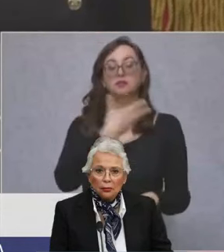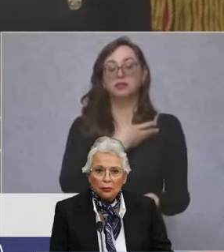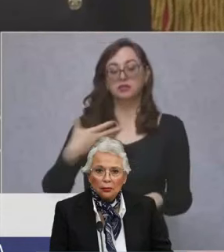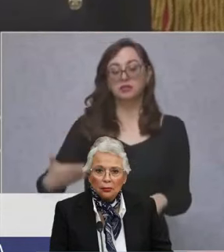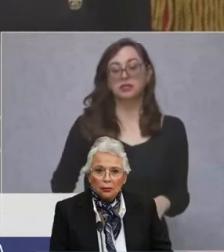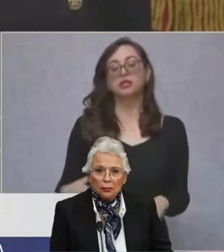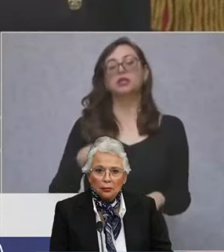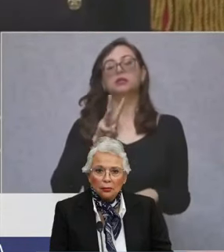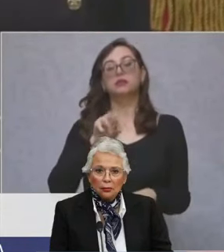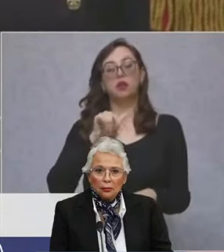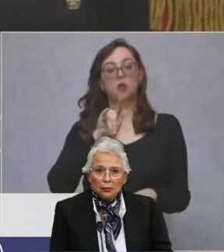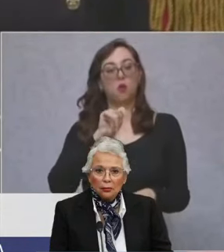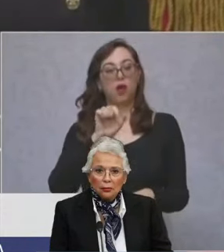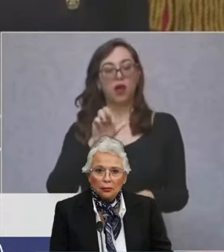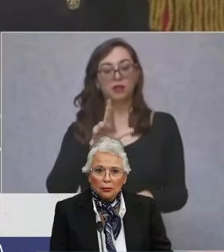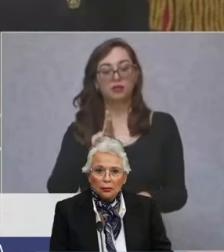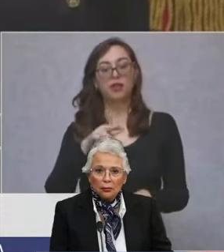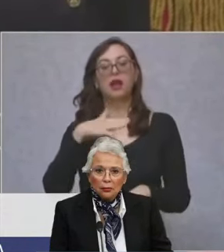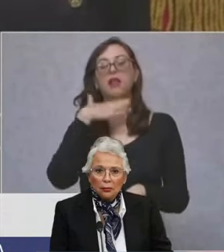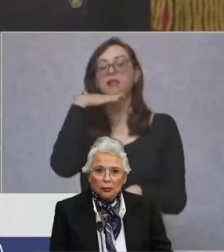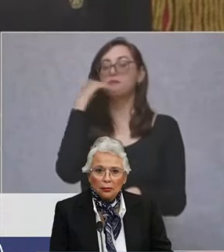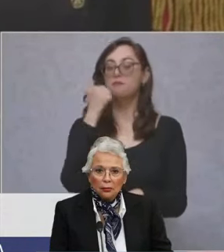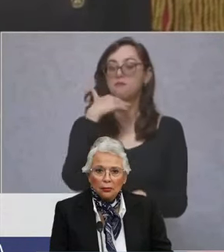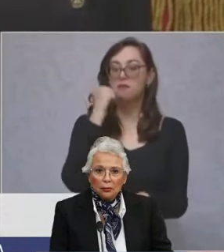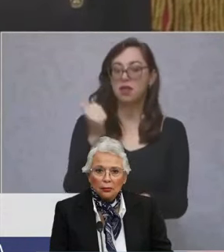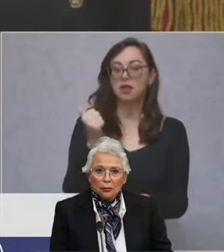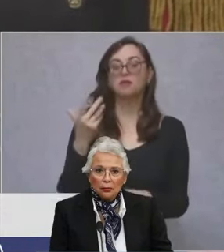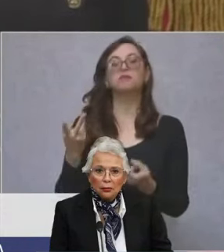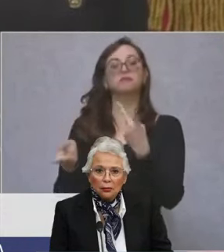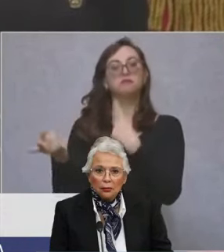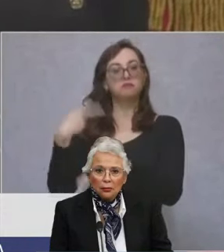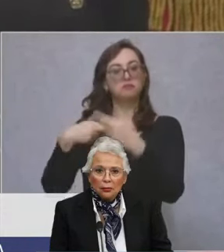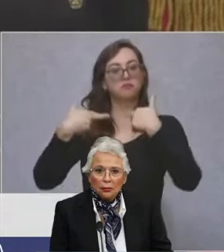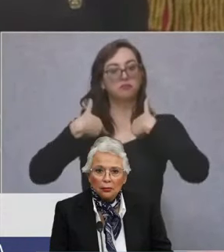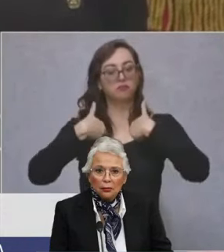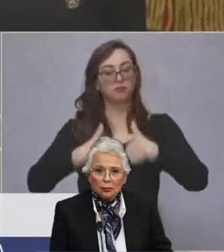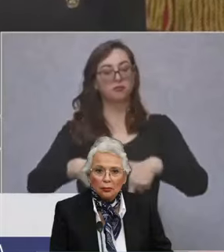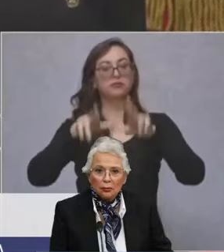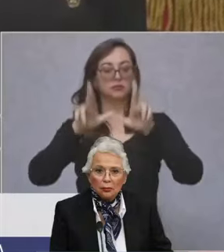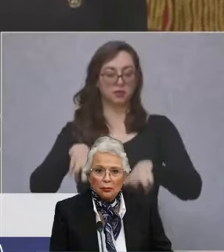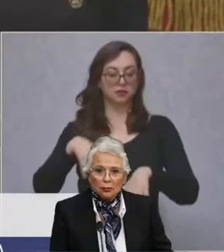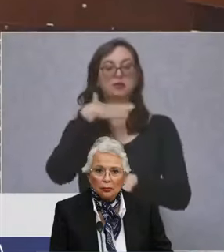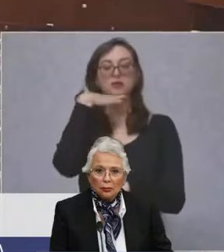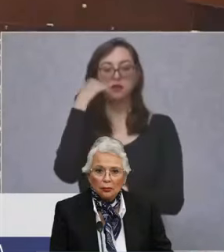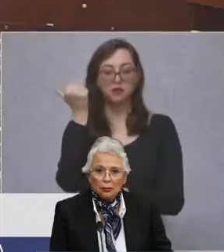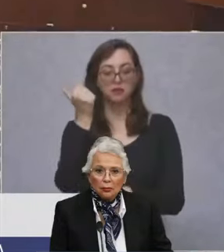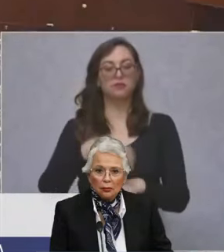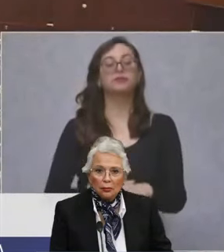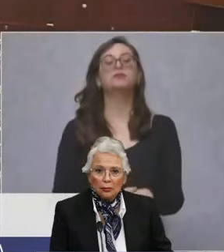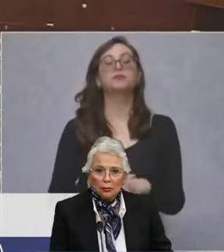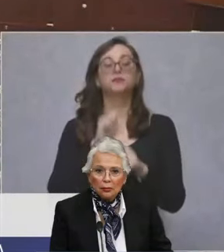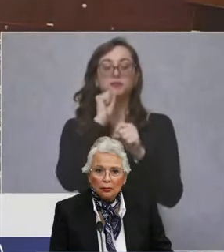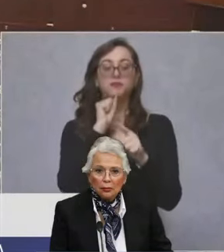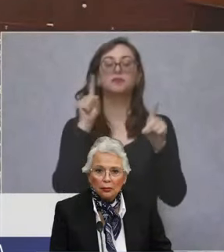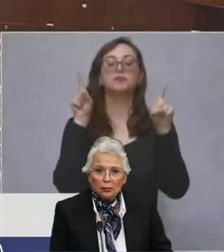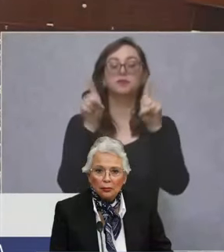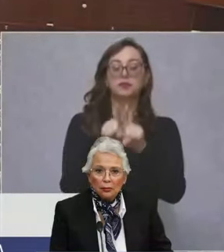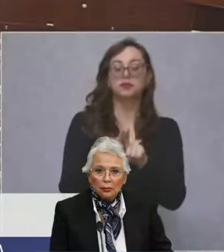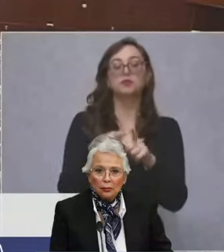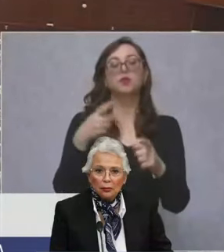varios ferrocarriles, por supuesto el de México, de la Ciudad de México a Pachuca, el de la Ciudad de México